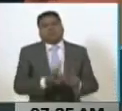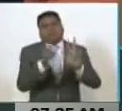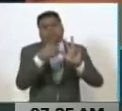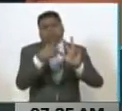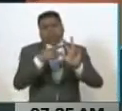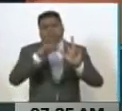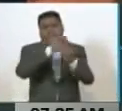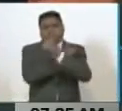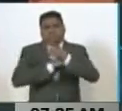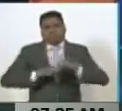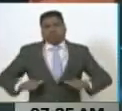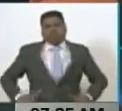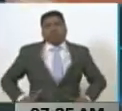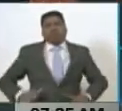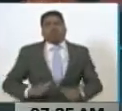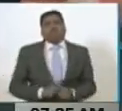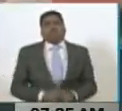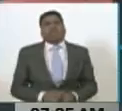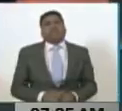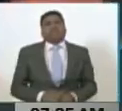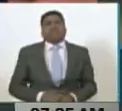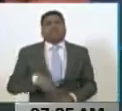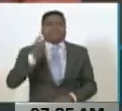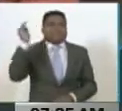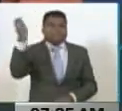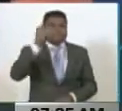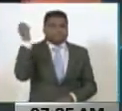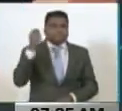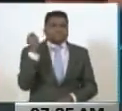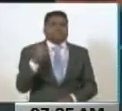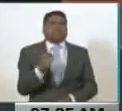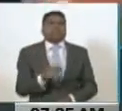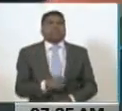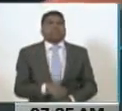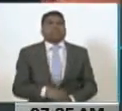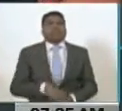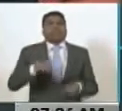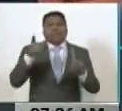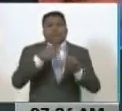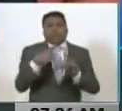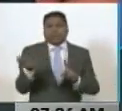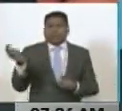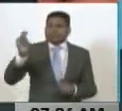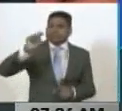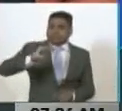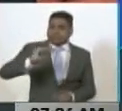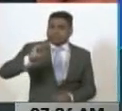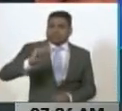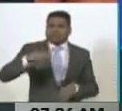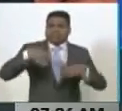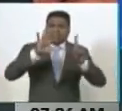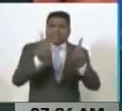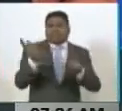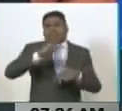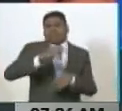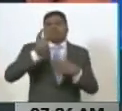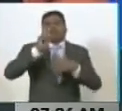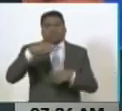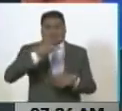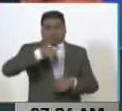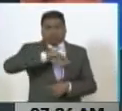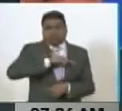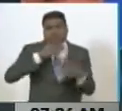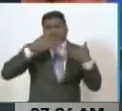estado Portuguesa, en Araure también tenemos 1, y en este año 2017, en el primer semestre, tenemos previsto previsto la apertura de centros veterinarios